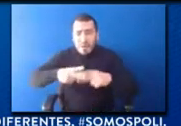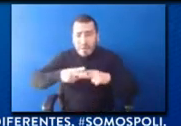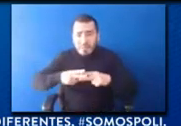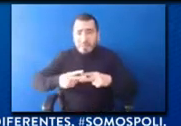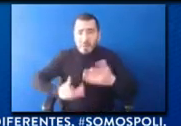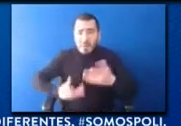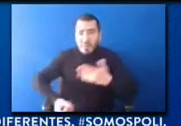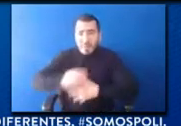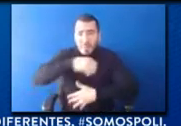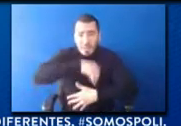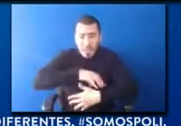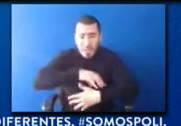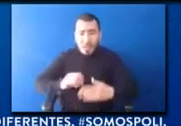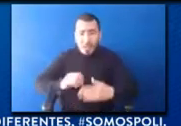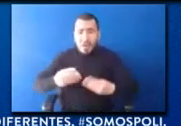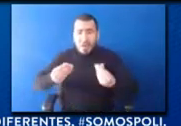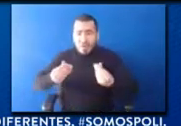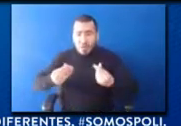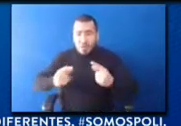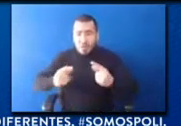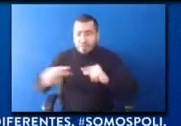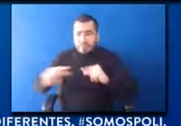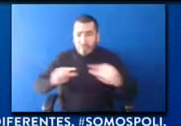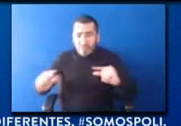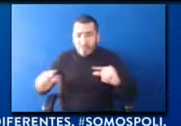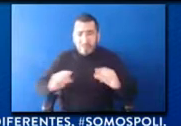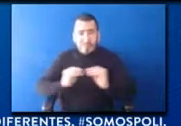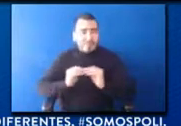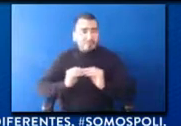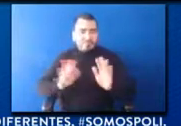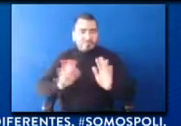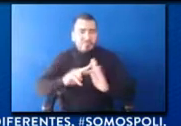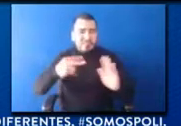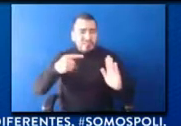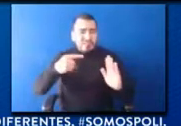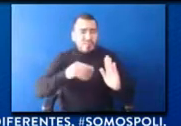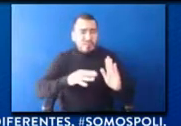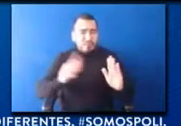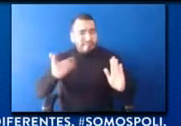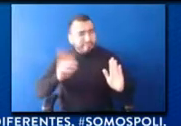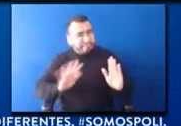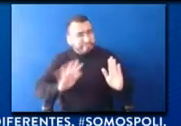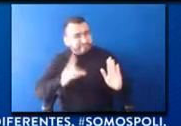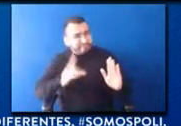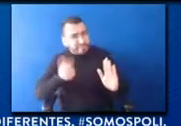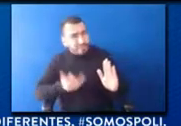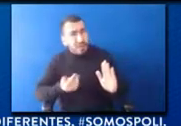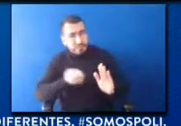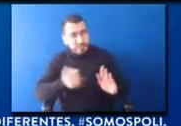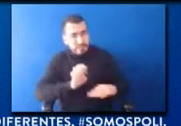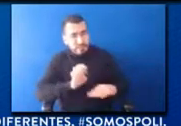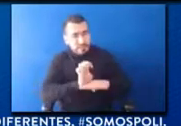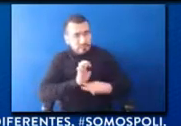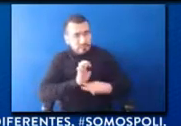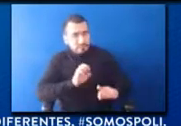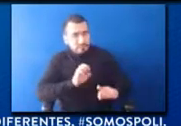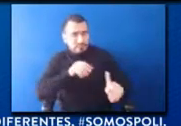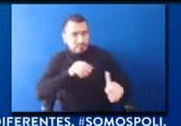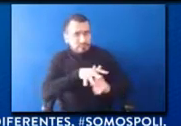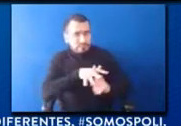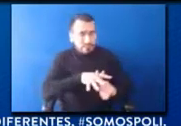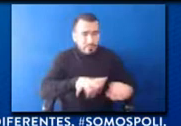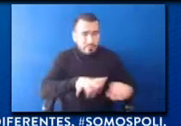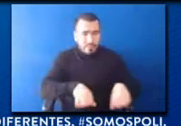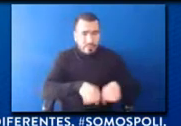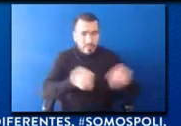muy técnicos, pero no son los únicos que hoy están teniendo la potencia de generar daño en una entidad. Tenemos problemas de